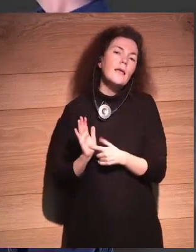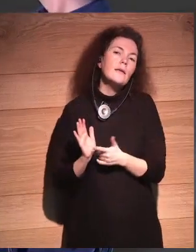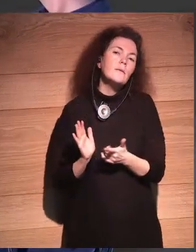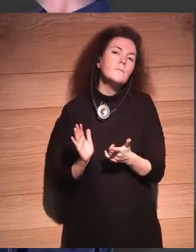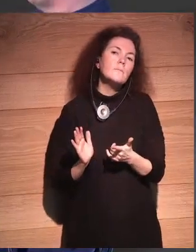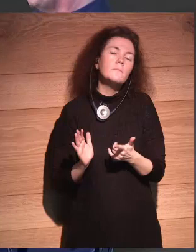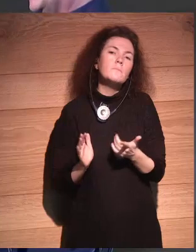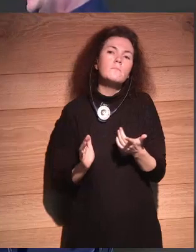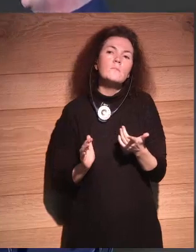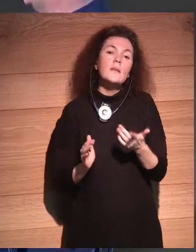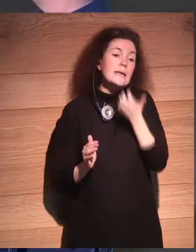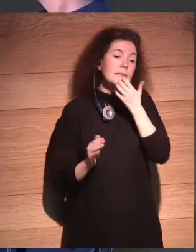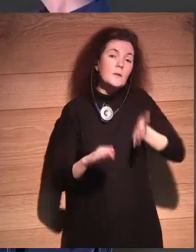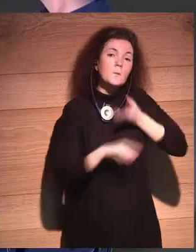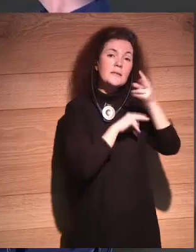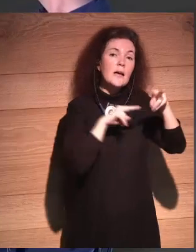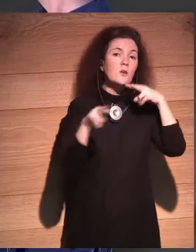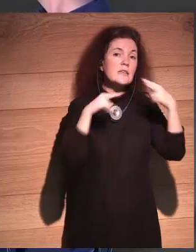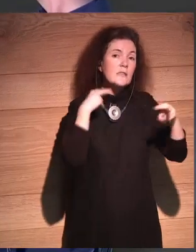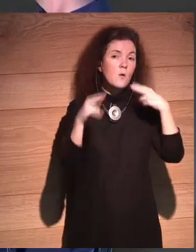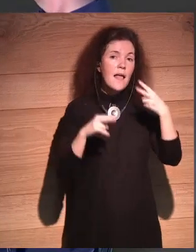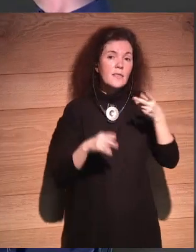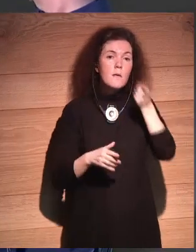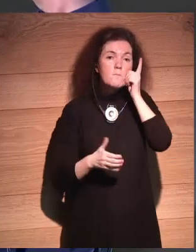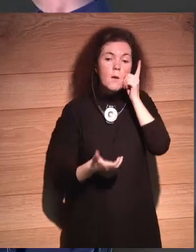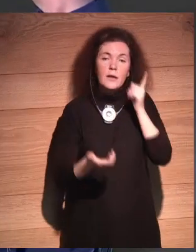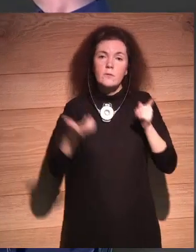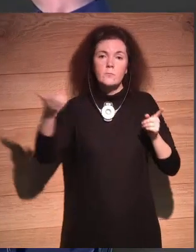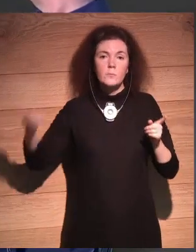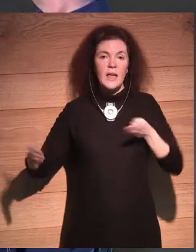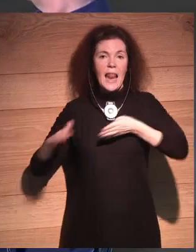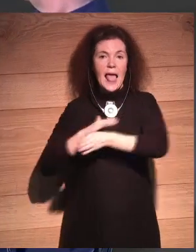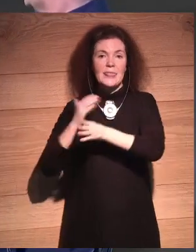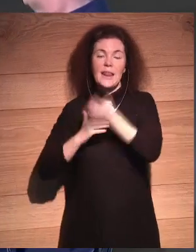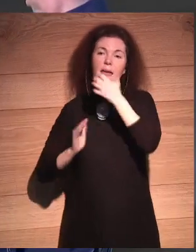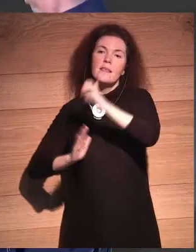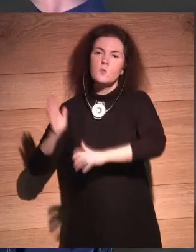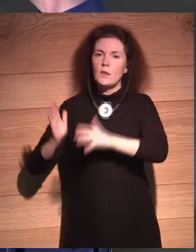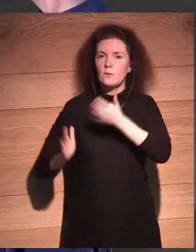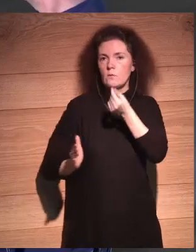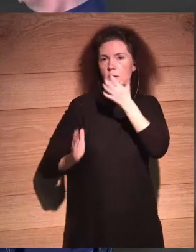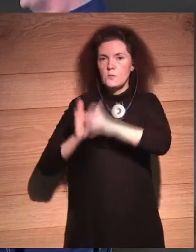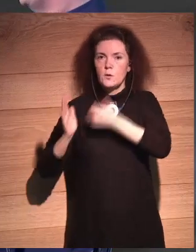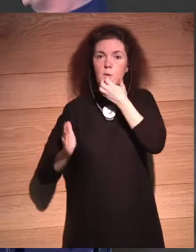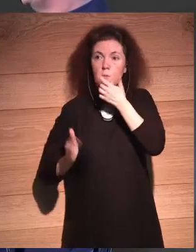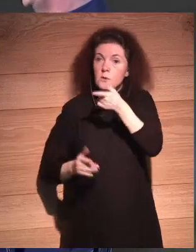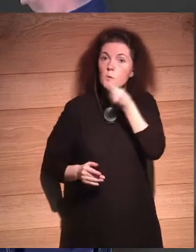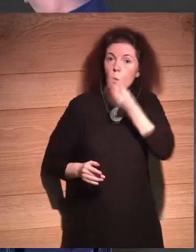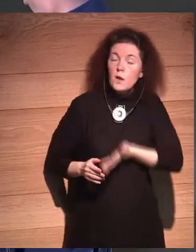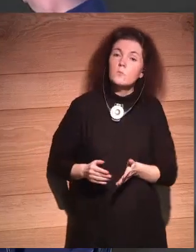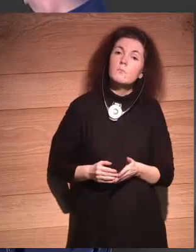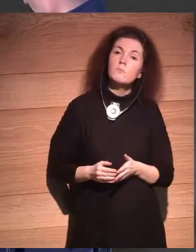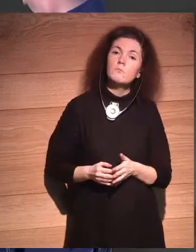si vas a un restaurante, si dejas el móvil en la entrada, te daremos un descuento. Sería algo bueno.